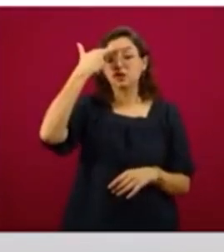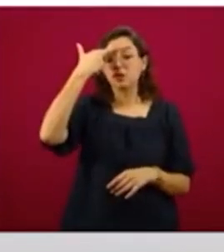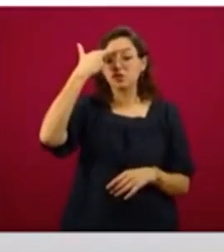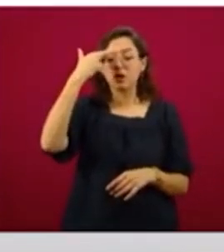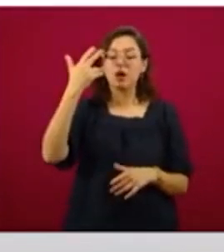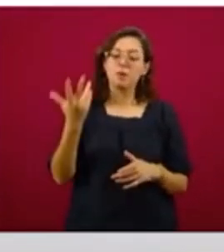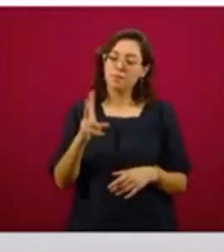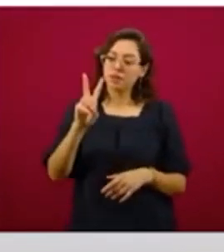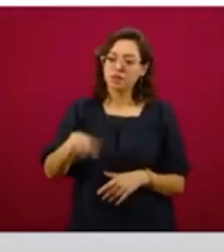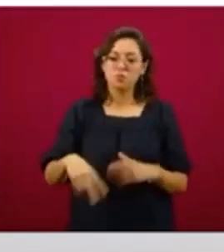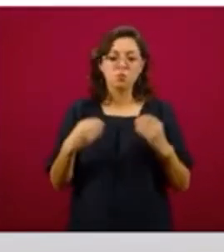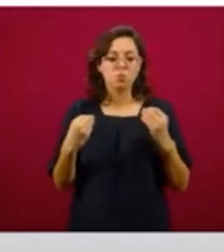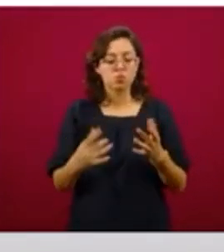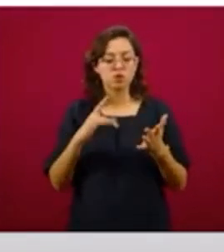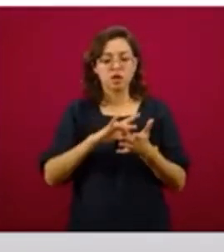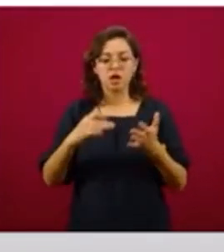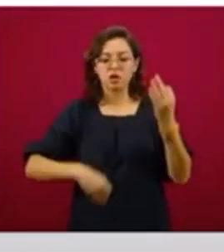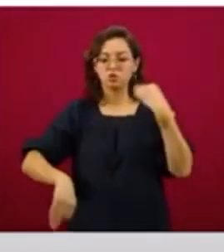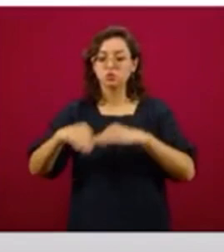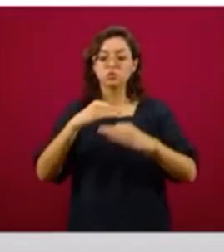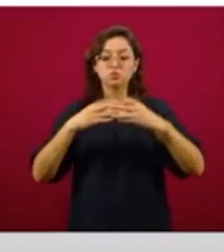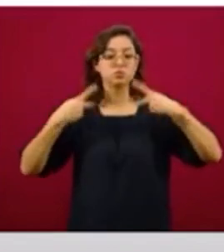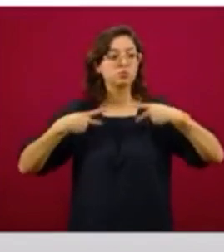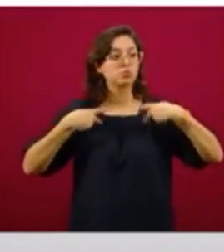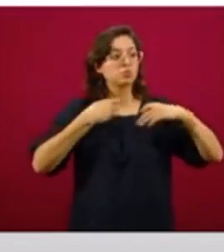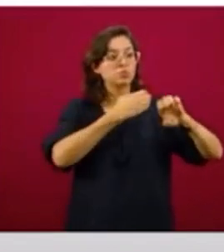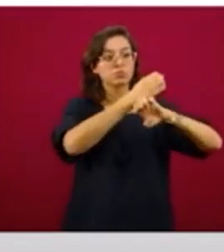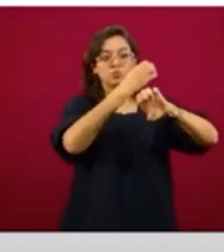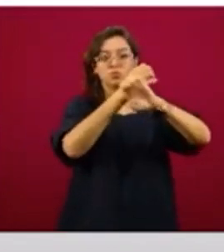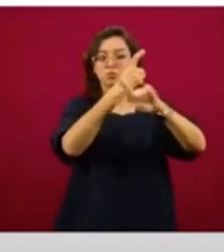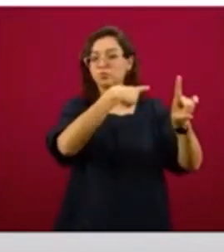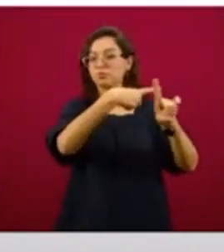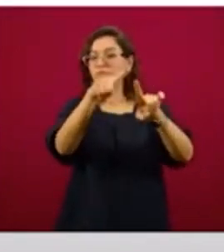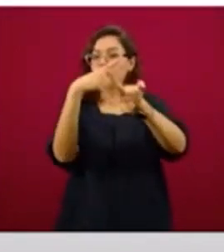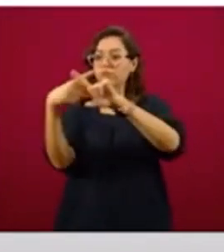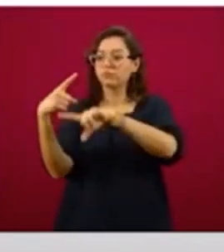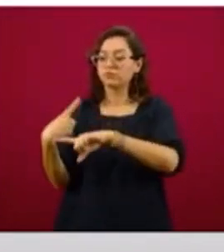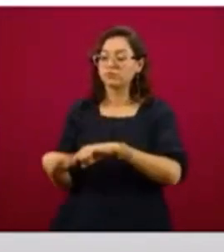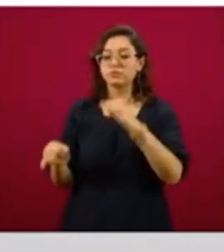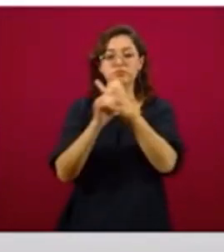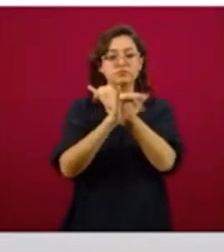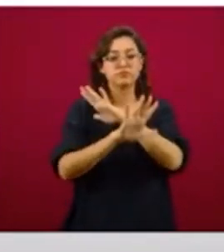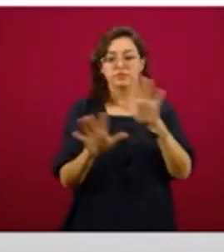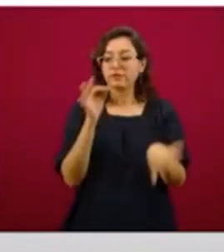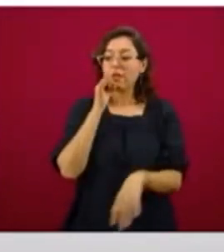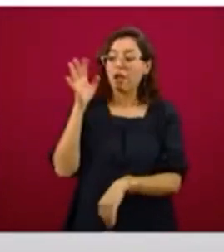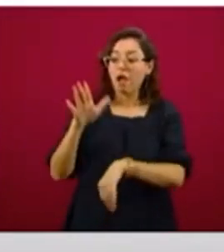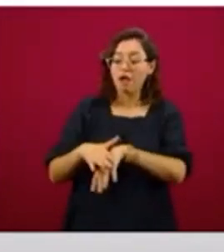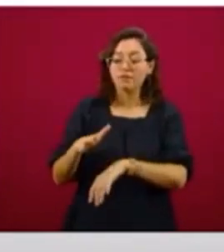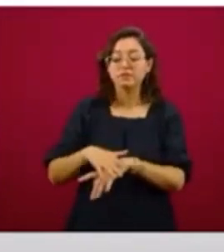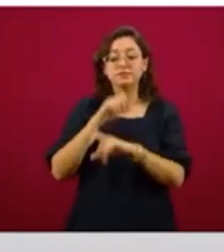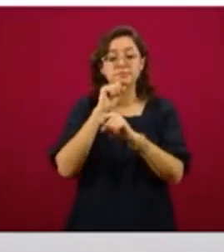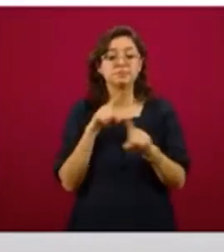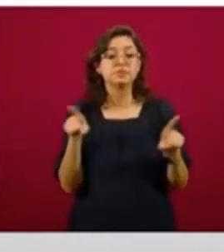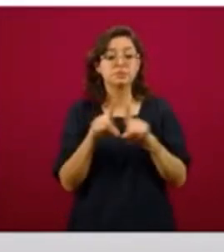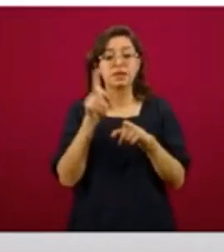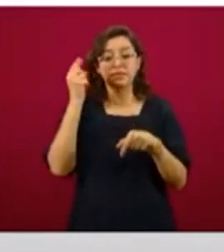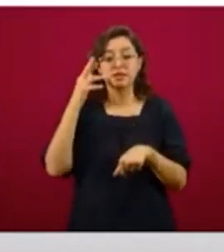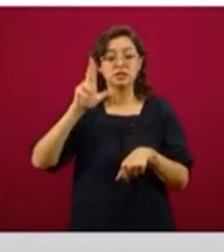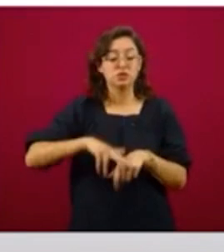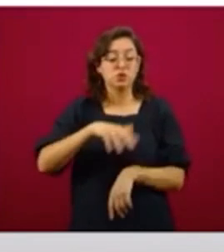agradecer a todas las personas que en los estados trabajan para notificar esta información pero también la dirección general de epidemiología